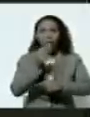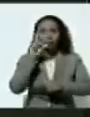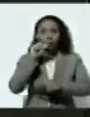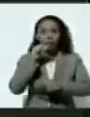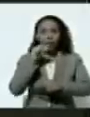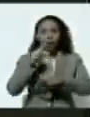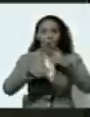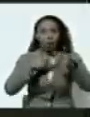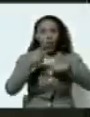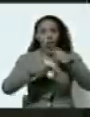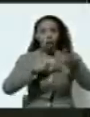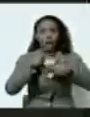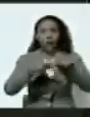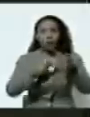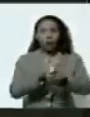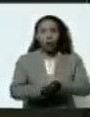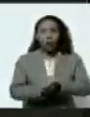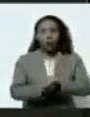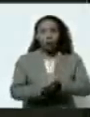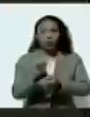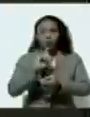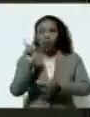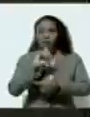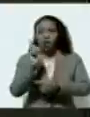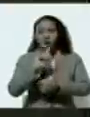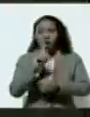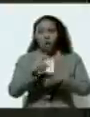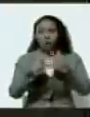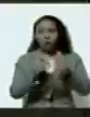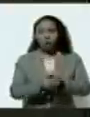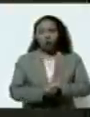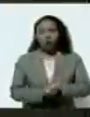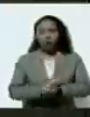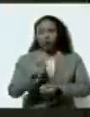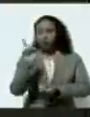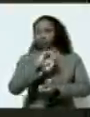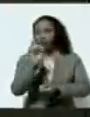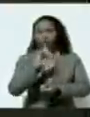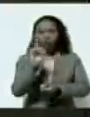los políticos nos tomamos fotos con cualquiera. No, no.